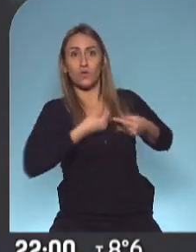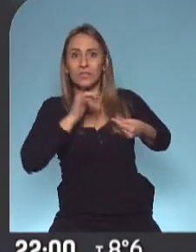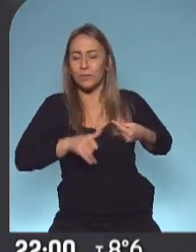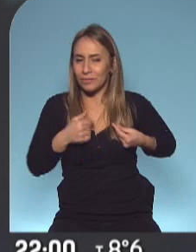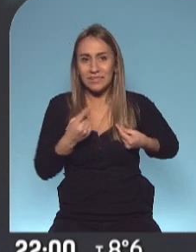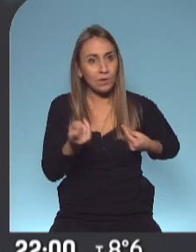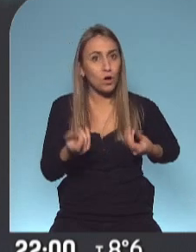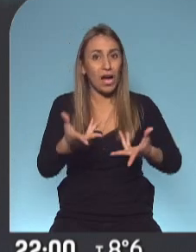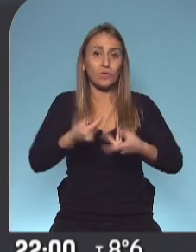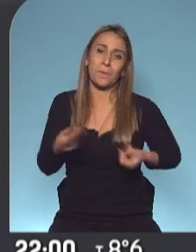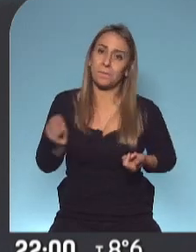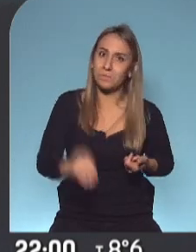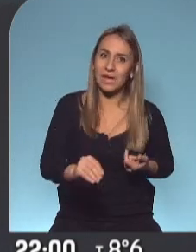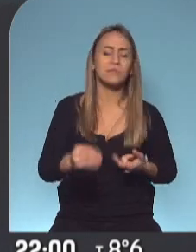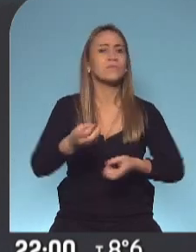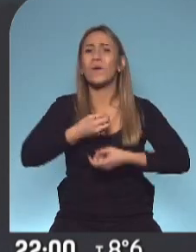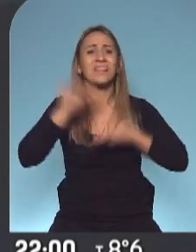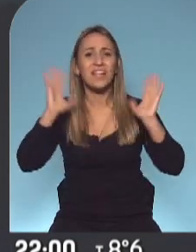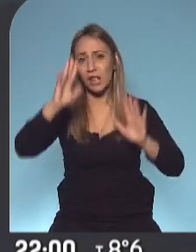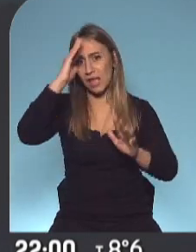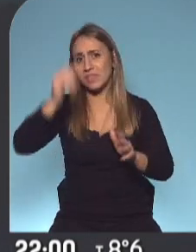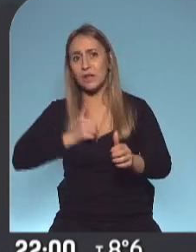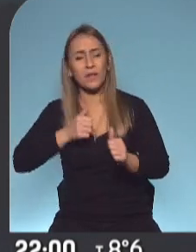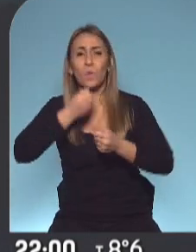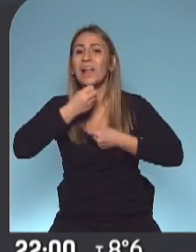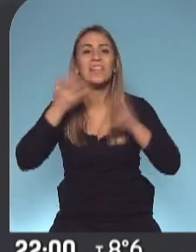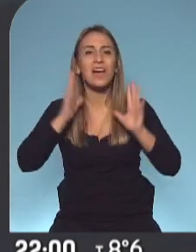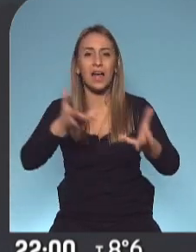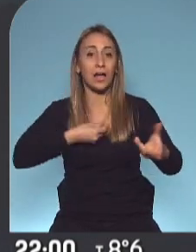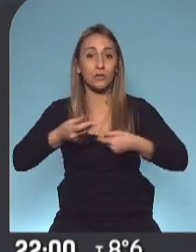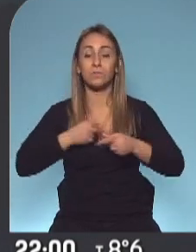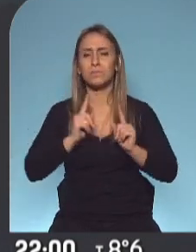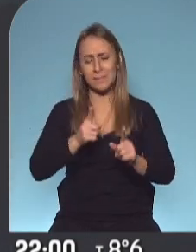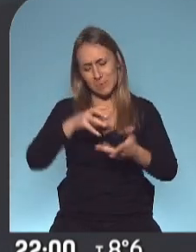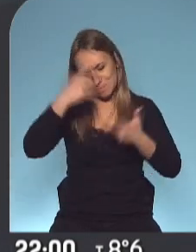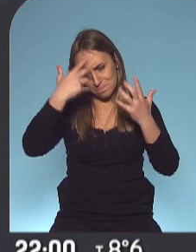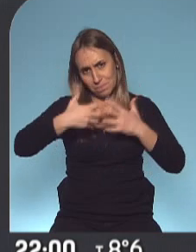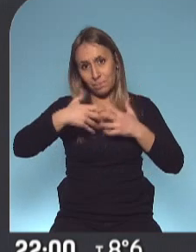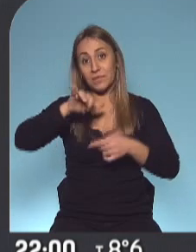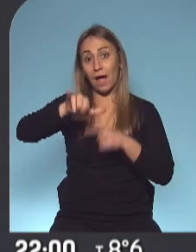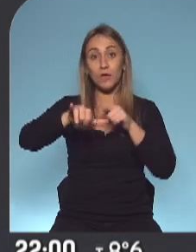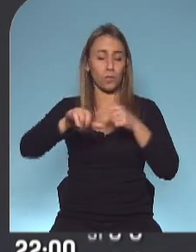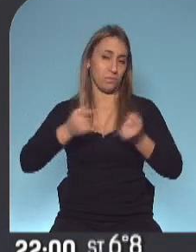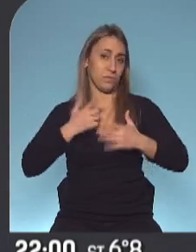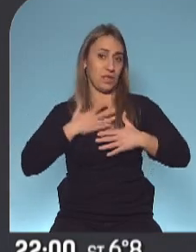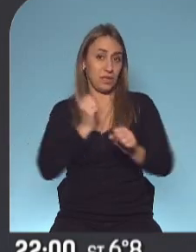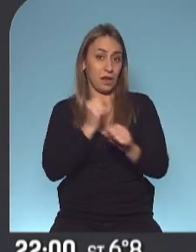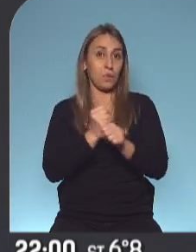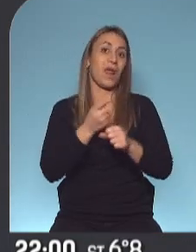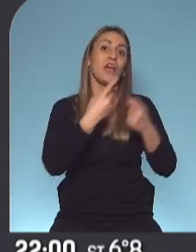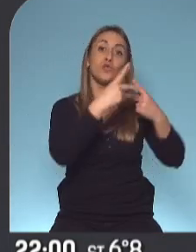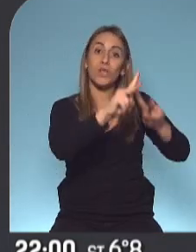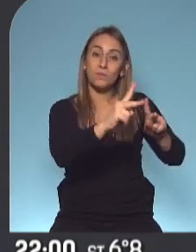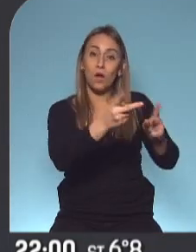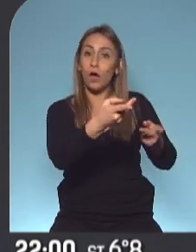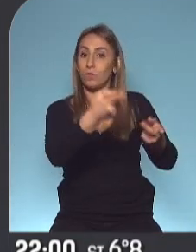más ayuda, como se pueda, de gendarmería, lo que sea. Entonces ellos decidieron, con ese avión, que es su fuente de trabajo, habitualmente para los turistas que van